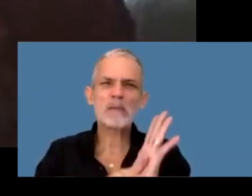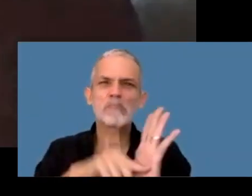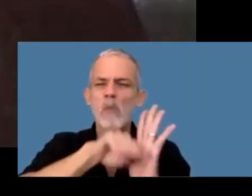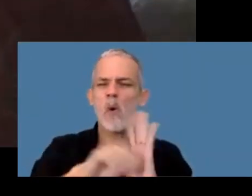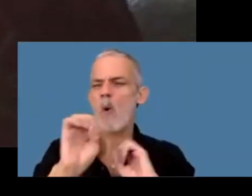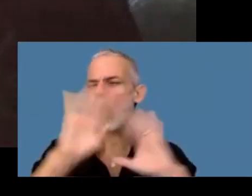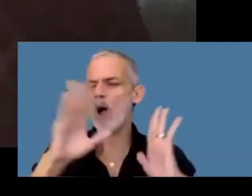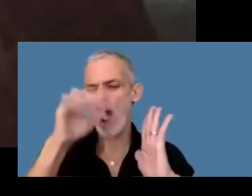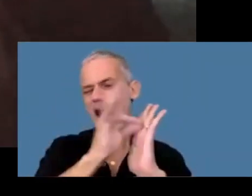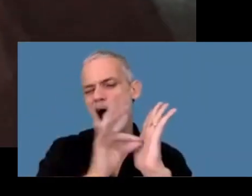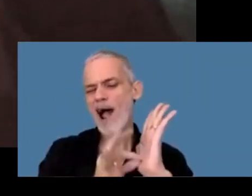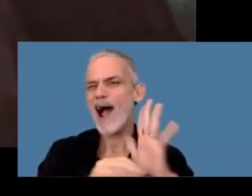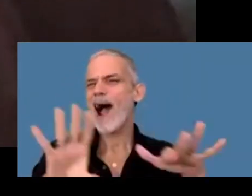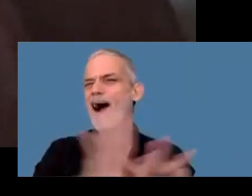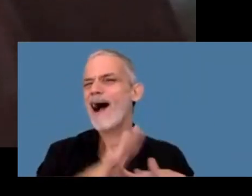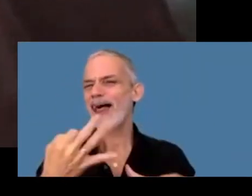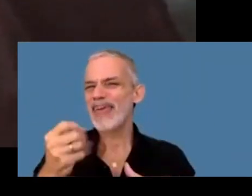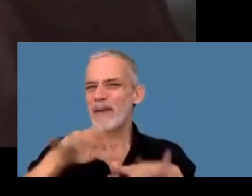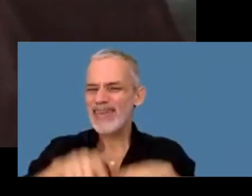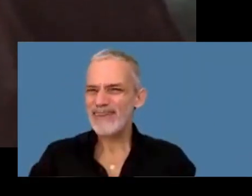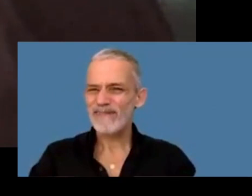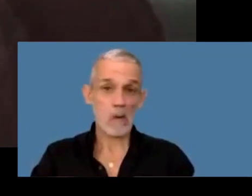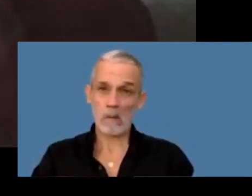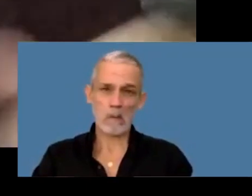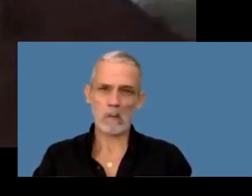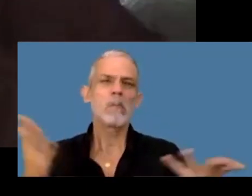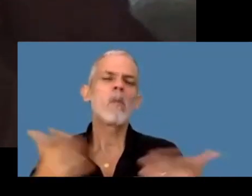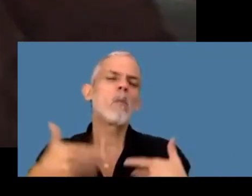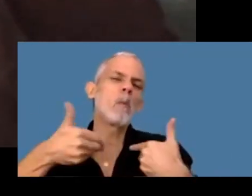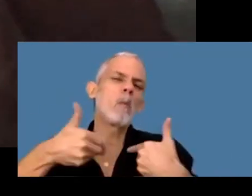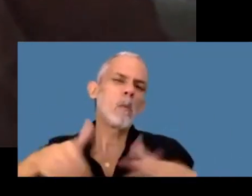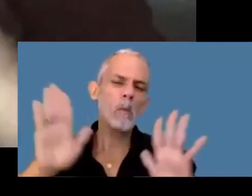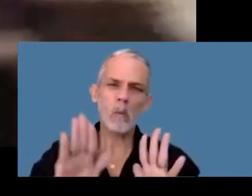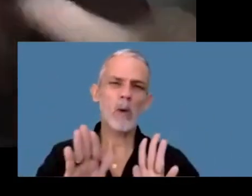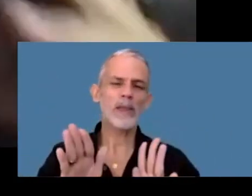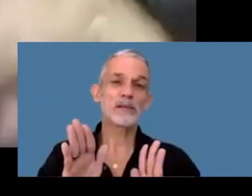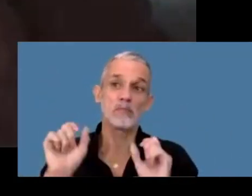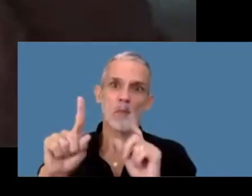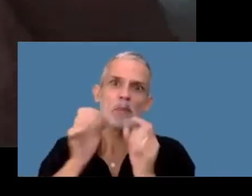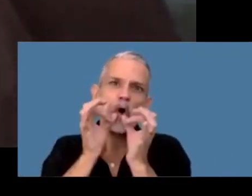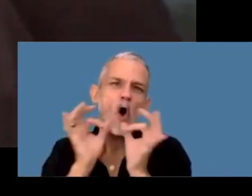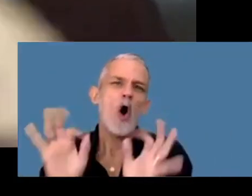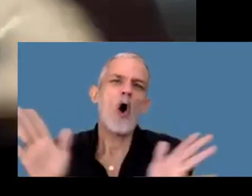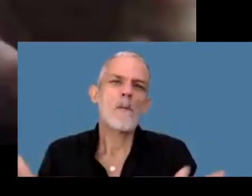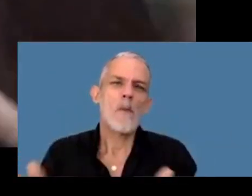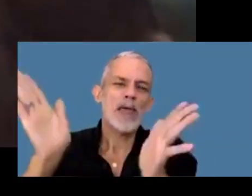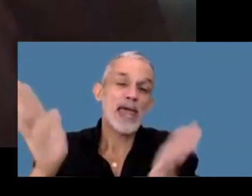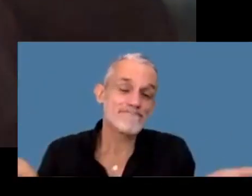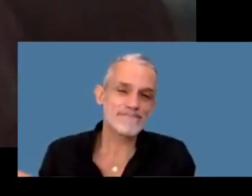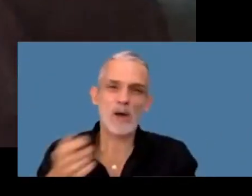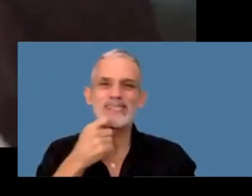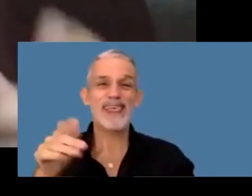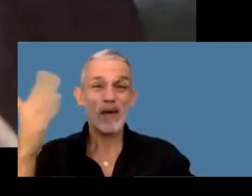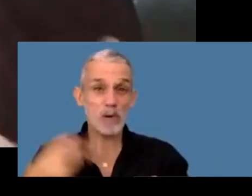A ver, ¿qué pasa con la compra de lotes? O sea, yo puedo afectar ante cualquier proyecto inmobiliario. Lo que tengo que hacer es registrar